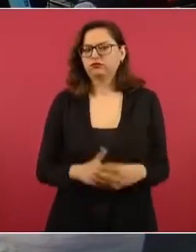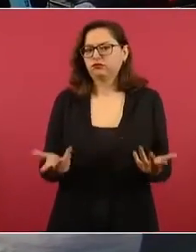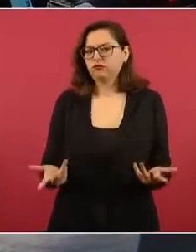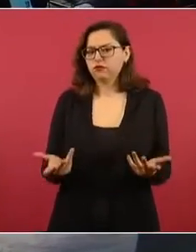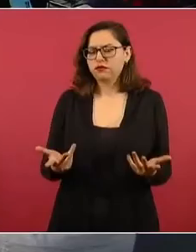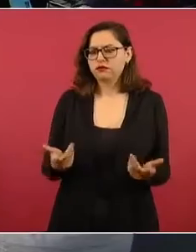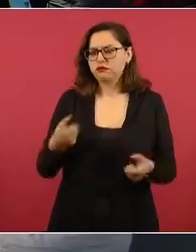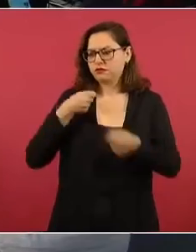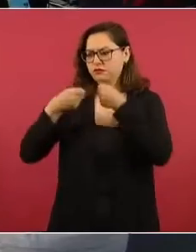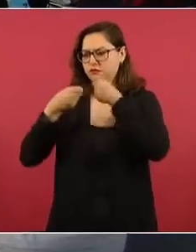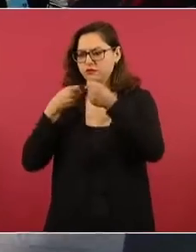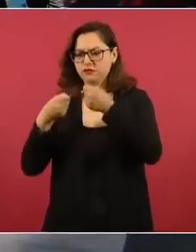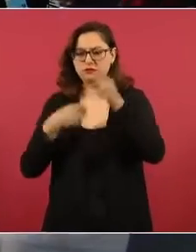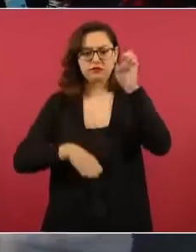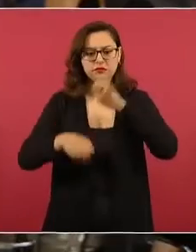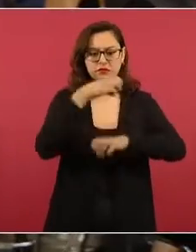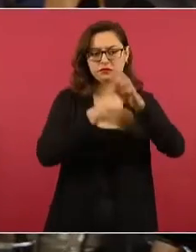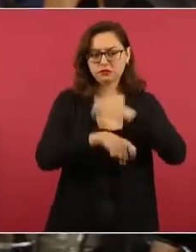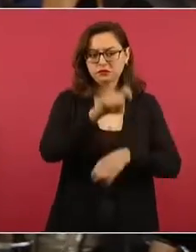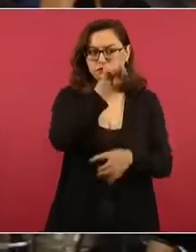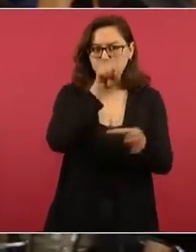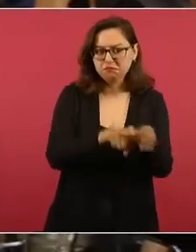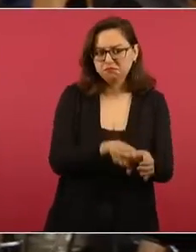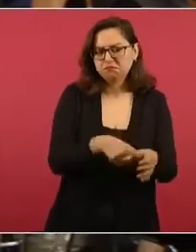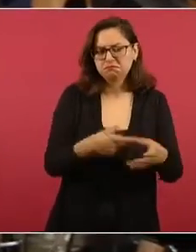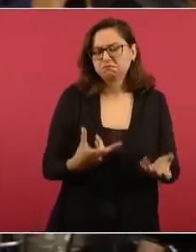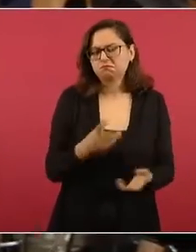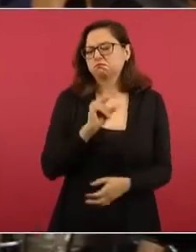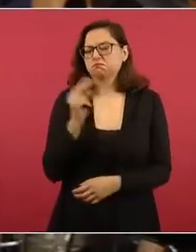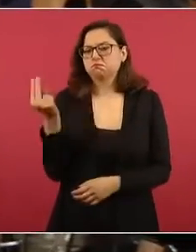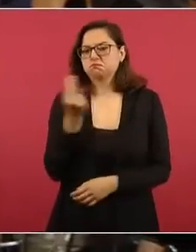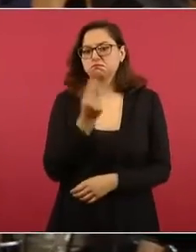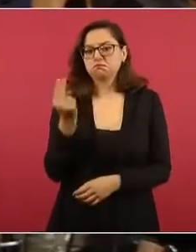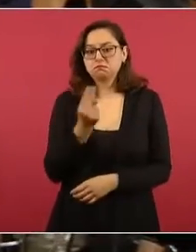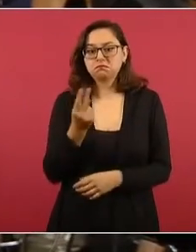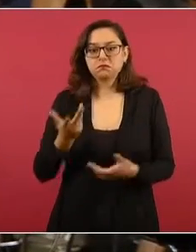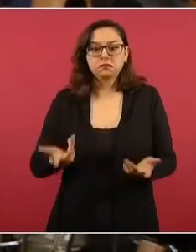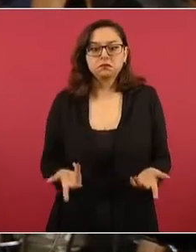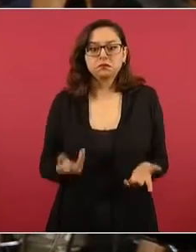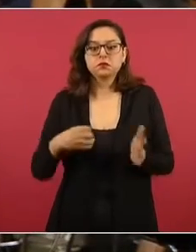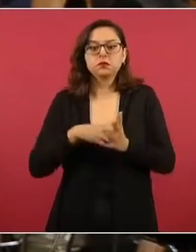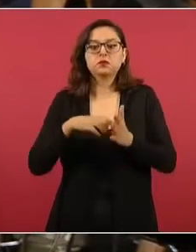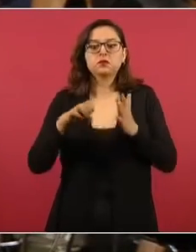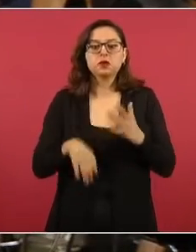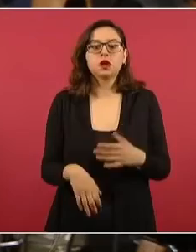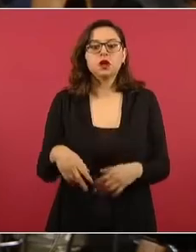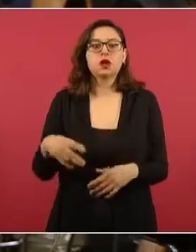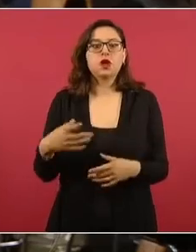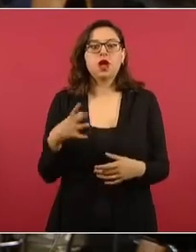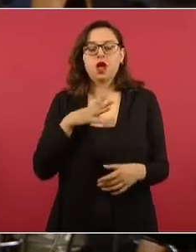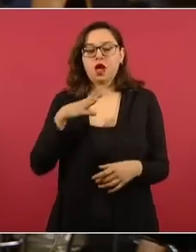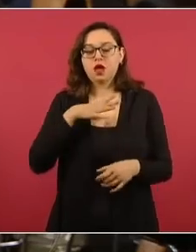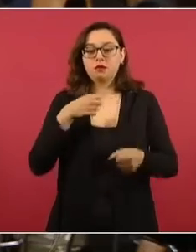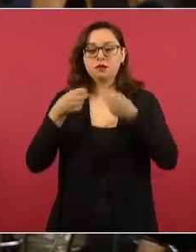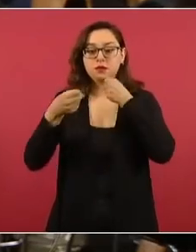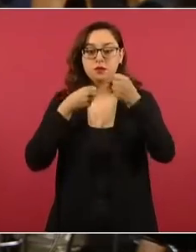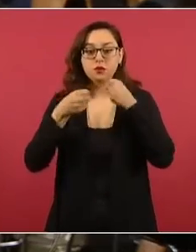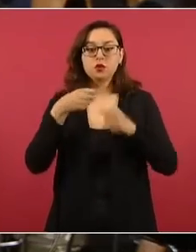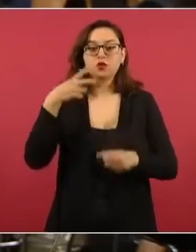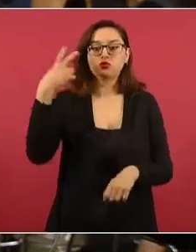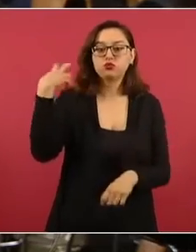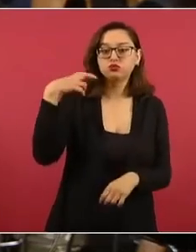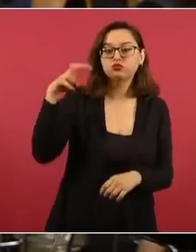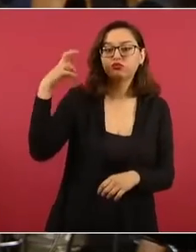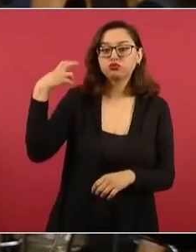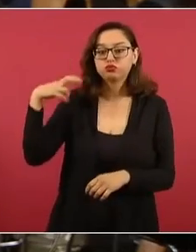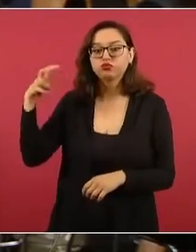empresa los periodistas. ¿Cuál sería la situación, por ejemplo, para los corresponsales? Muchos reporteros